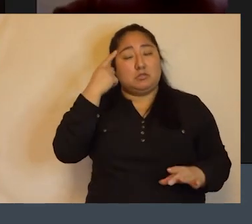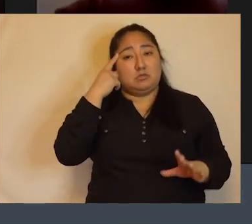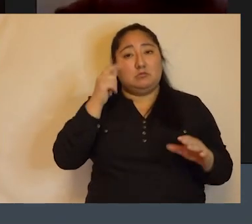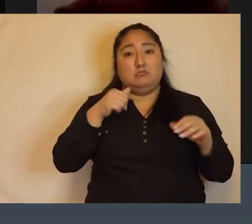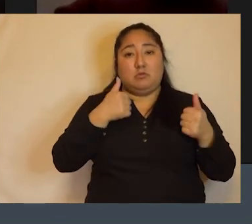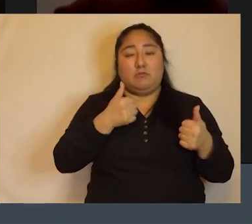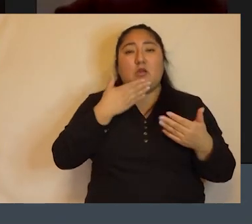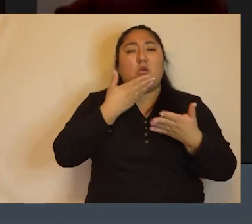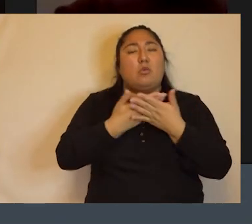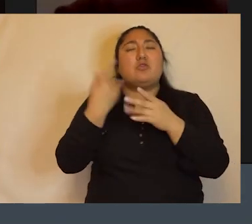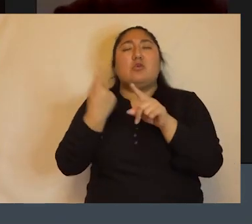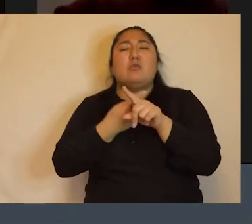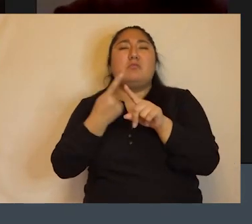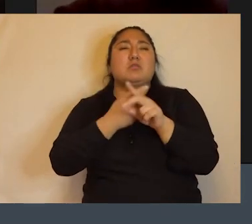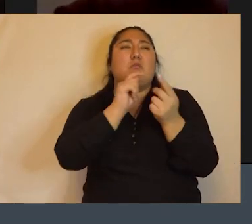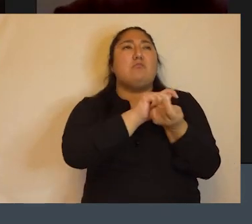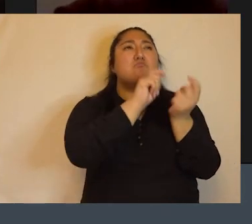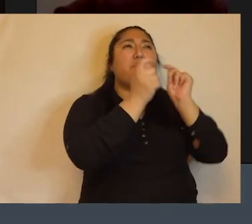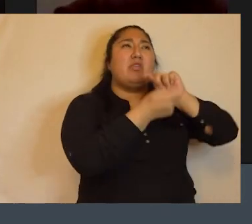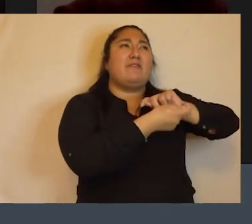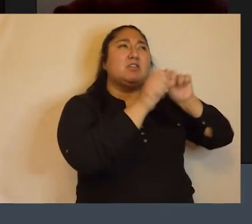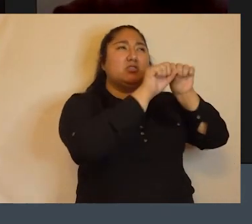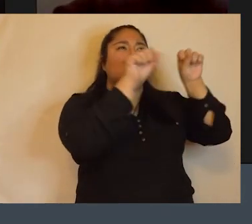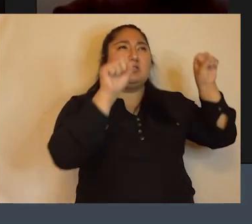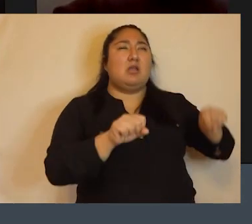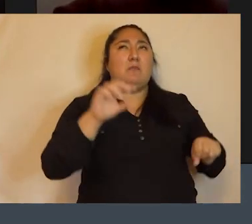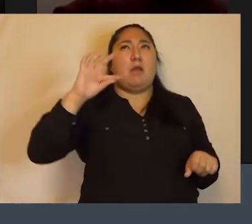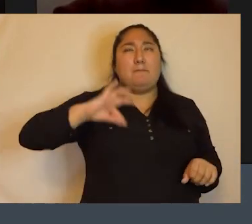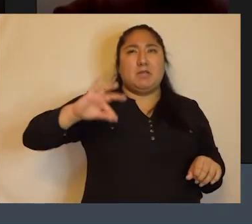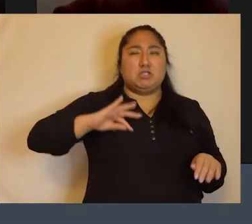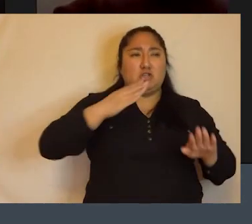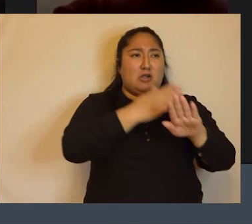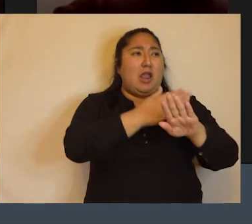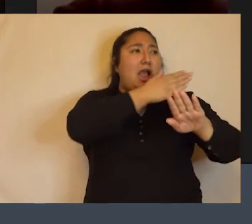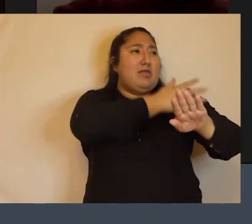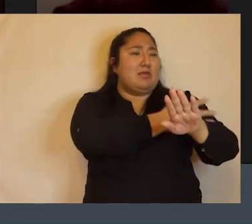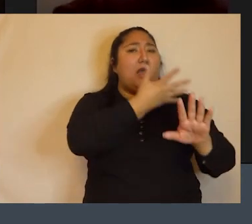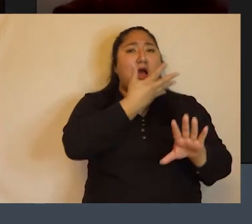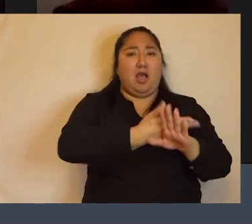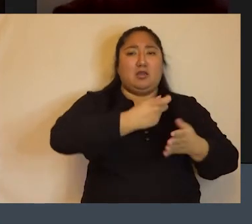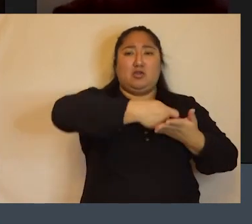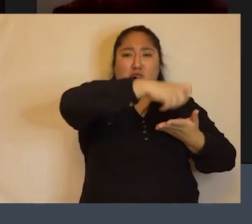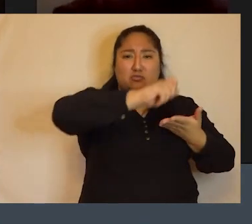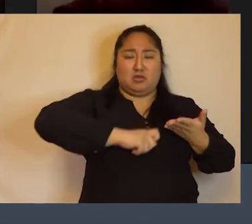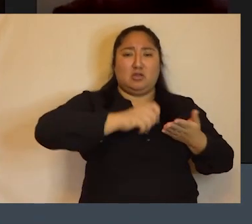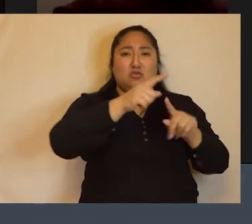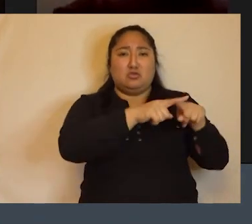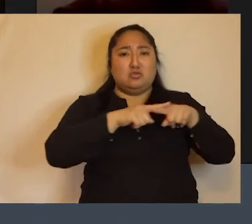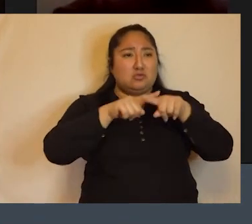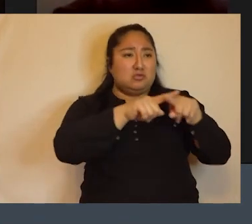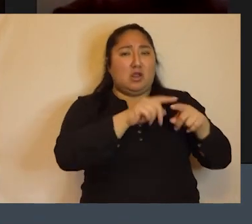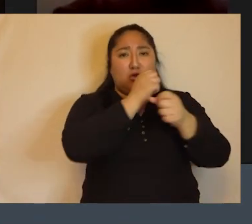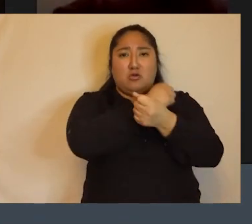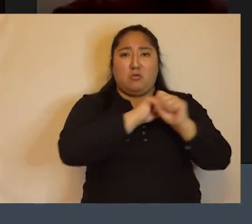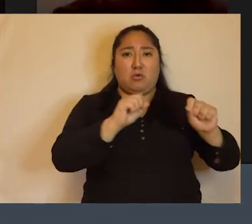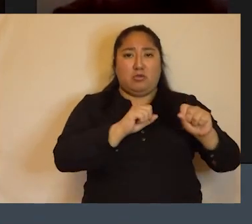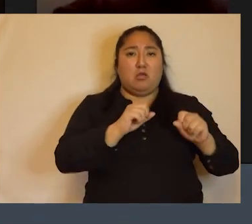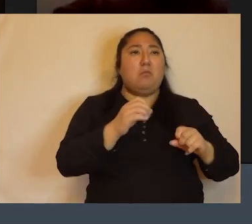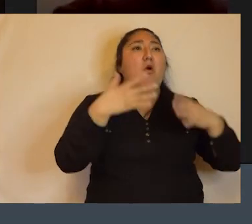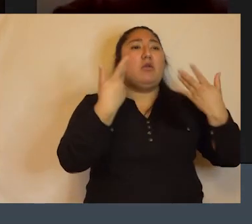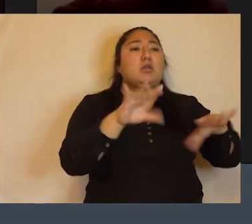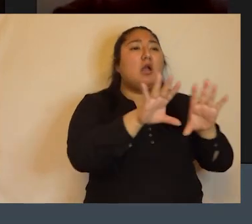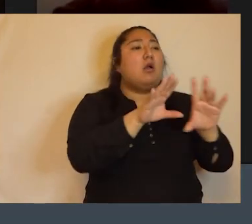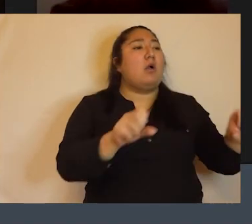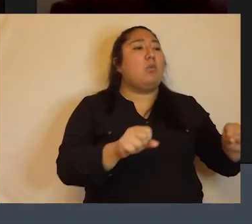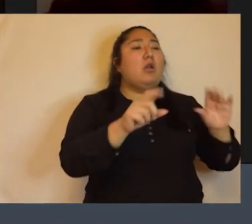muy presente. Cuando hablamos de modificaciones de sistemas de pensiones, detrás hay un contrato social y no podemos pasar por arriba de